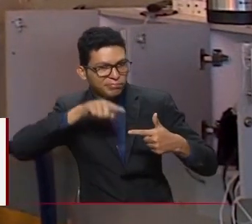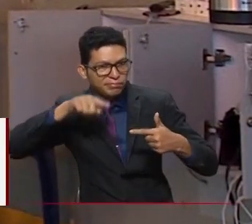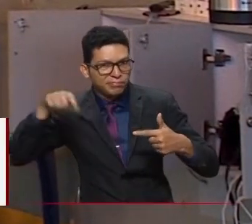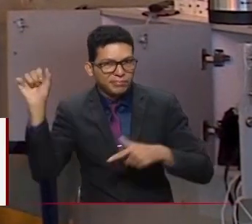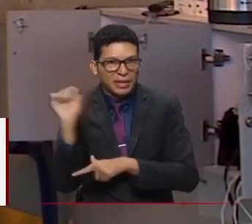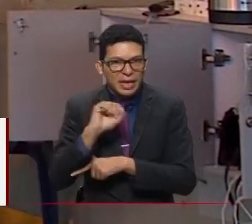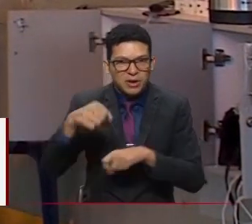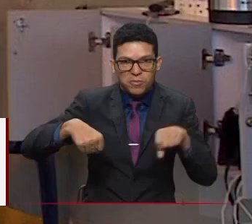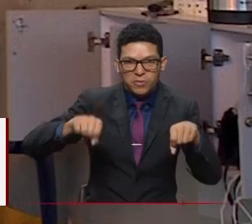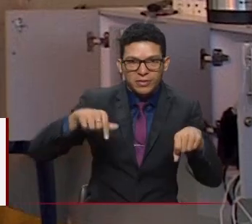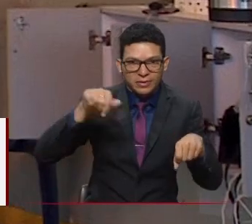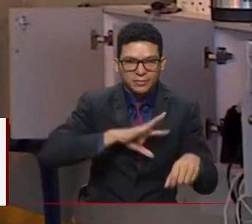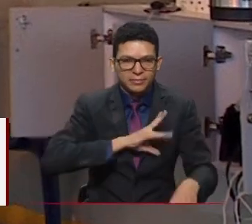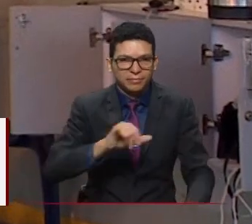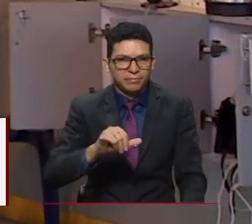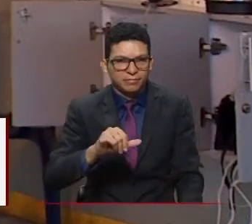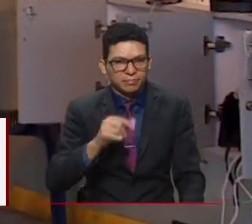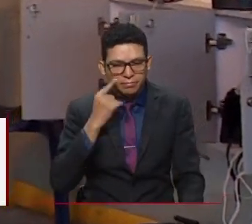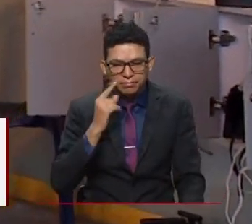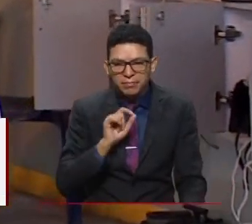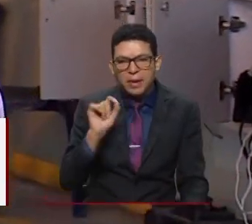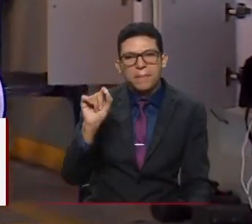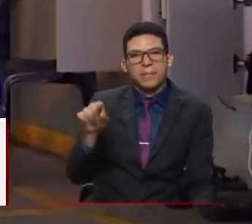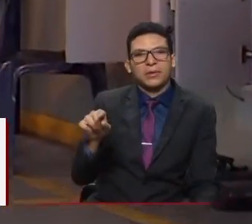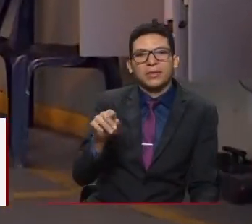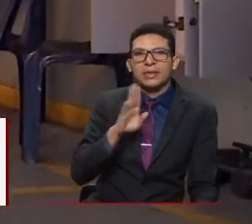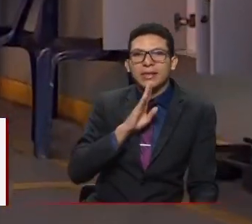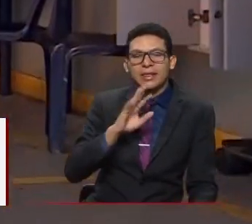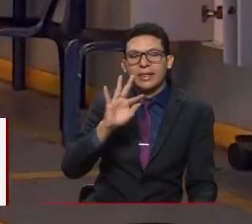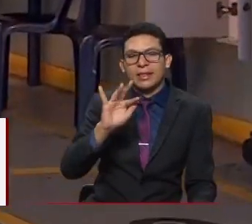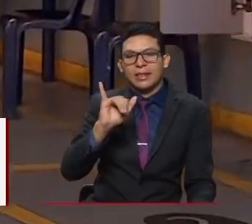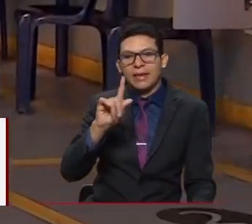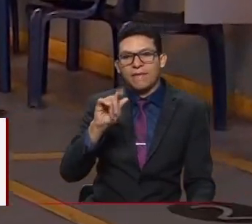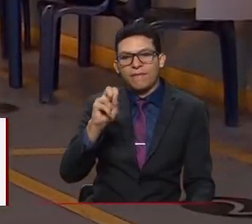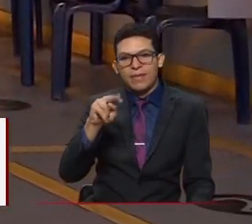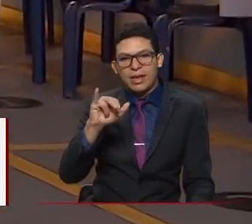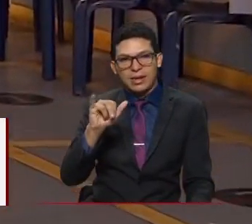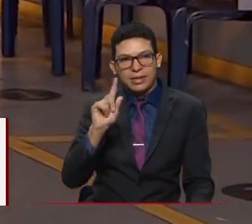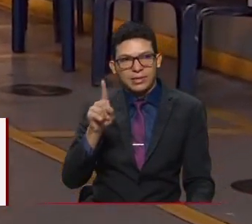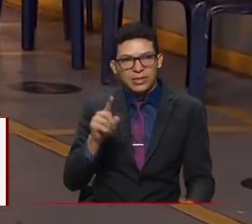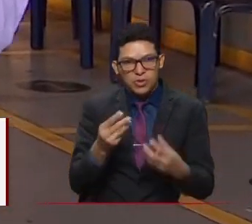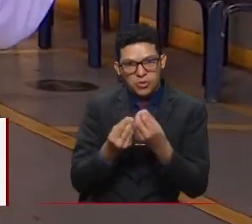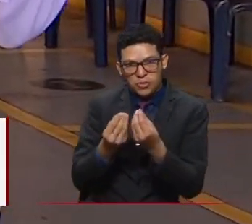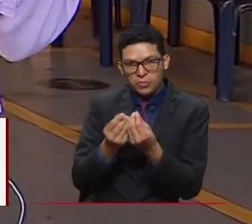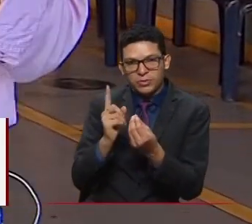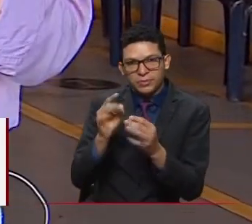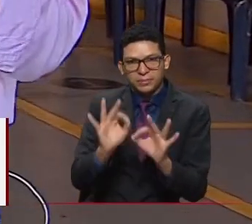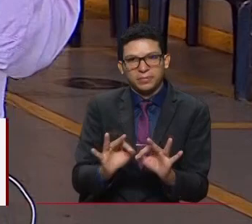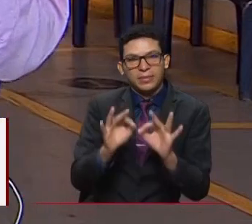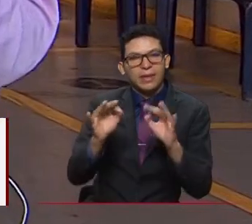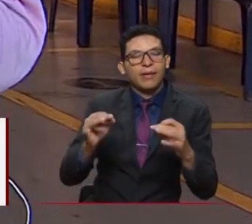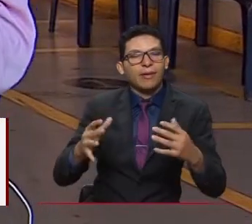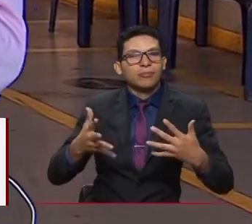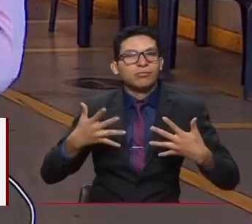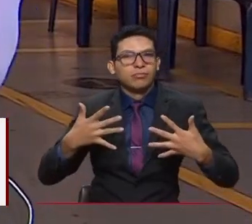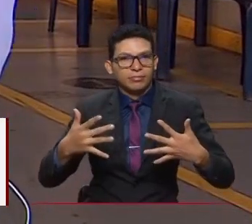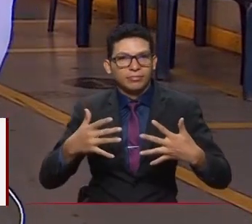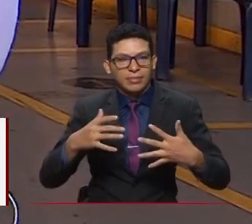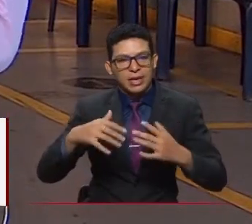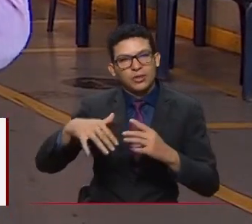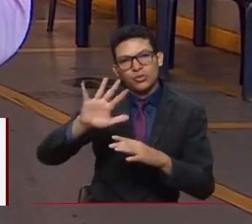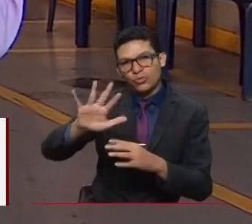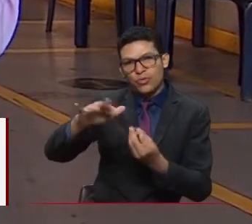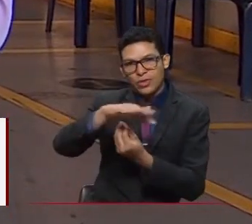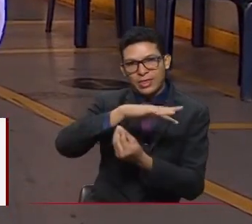en la ciudad de Cali. Pero vamos a desplazarle esa pregunta a Tiffany Ramírez, quien hace parte del grupo de calidad del aire del DACMA.